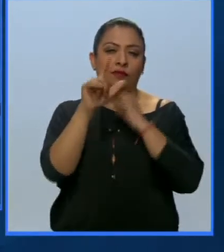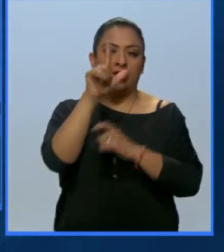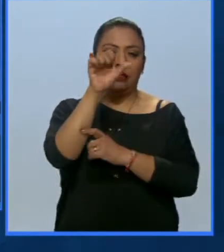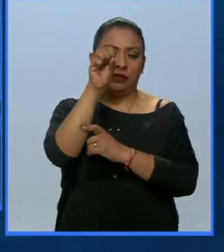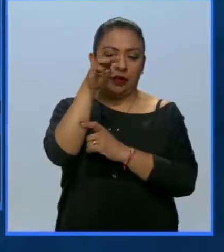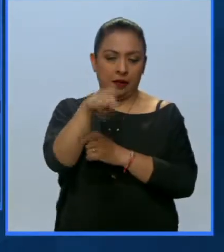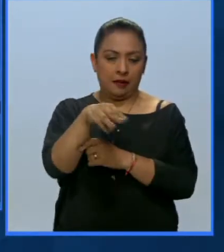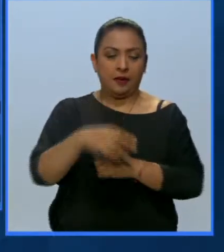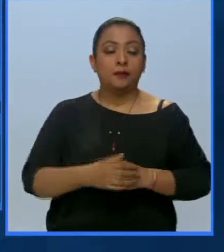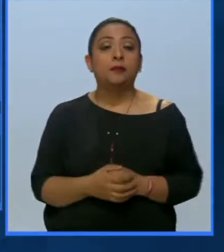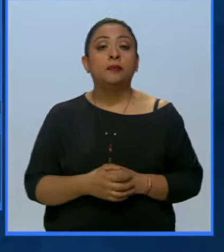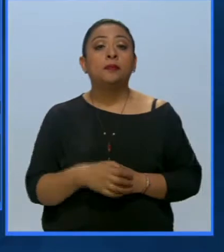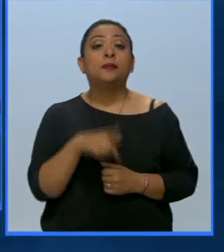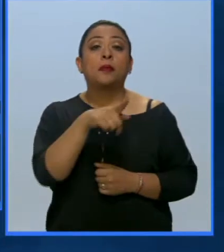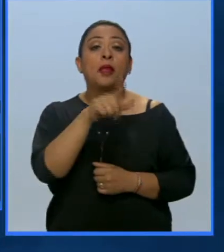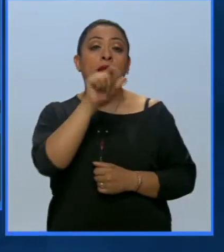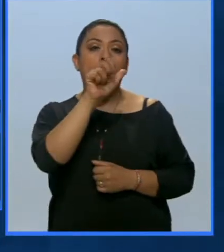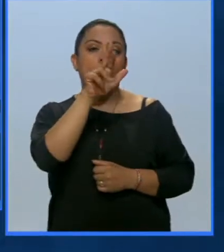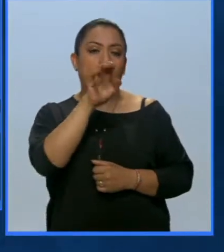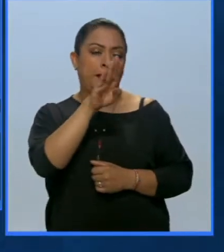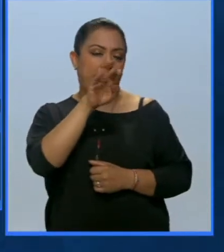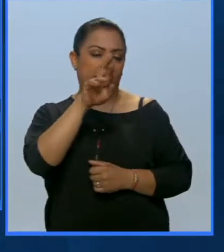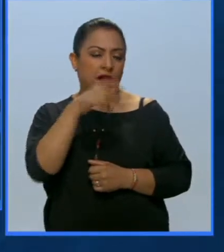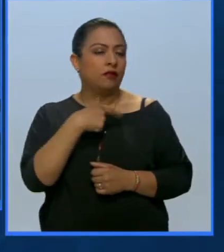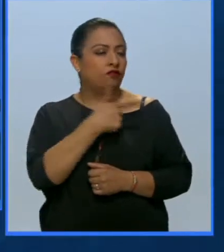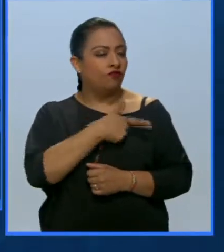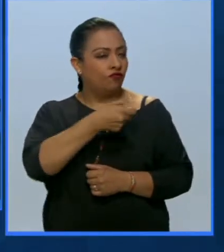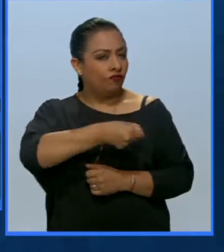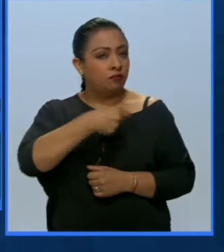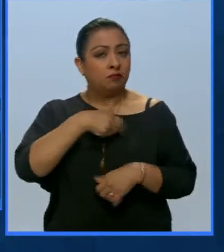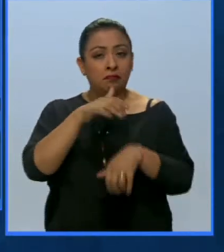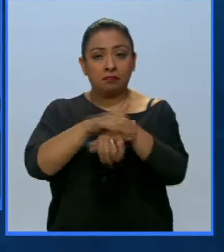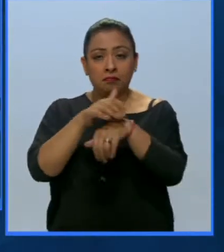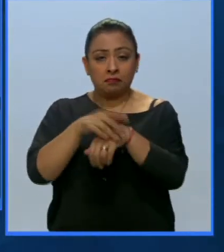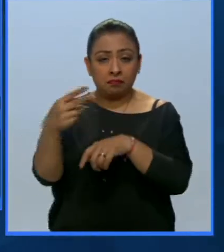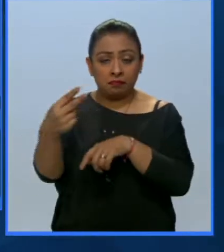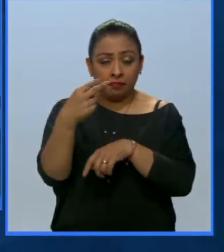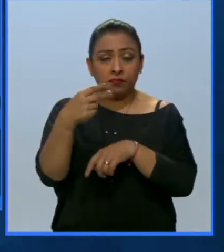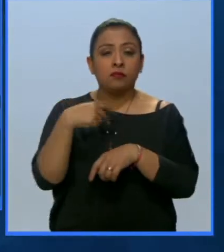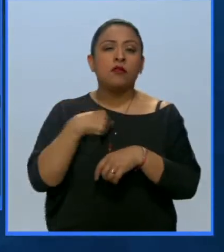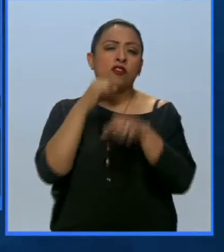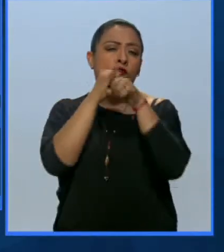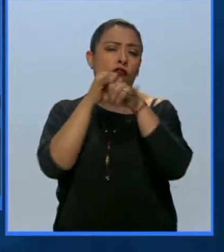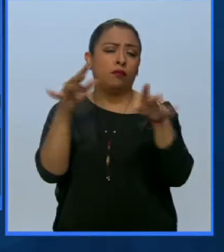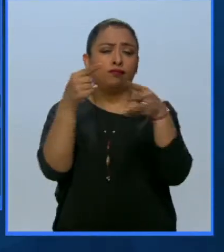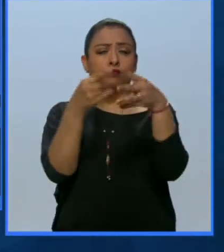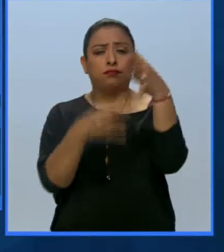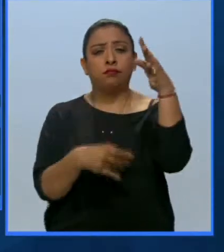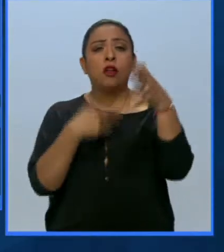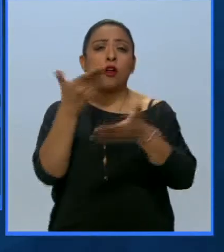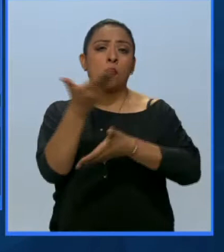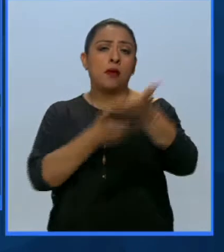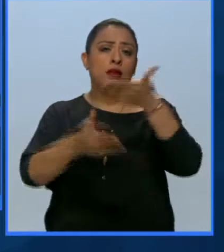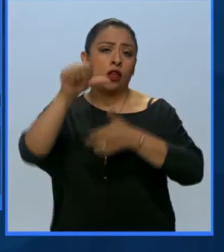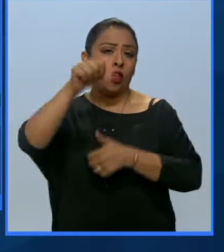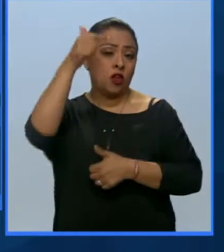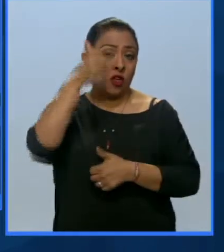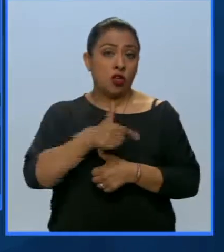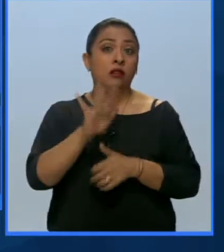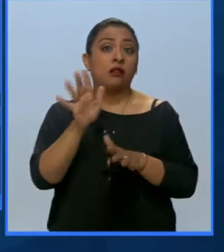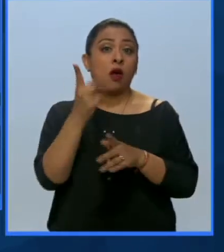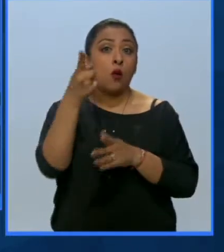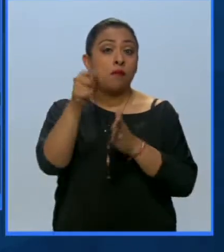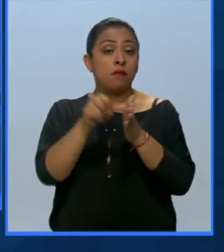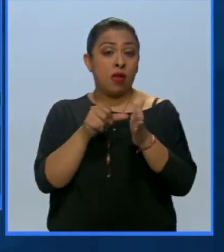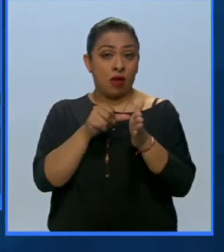mexicana, traduciéndonos. Laura Barrera, qué gusto saludarte, amigos del auditorio. Mucha información que compartir con ustedes esta noche. Ha pasado ya